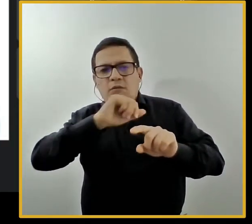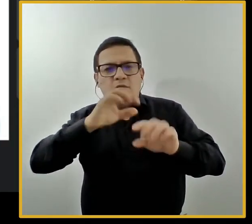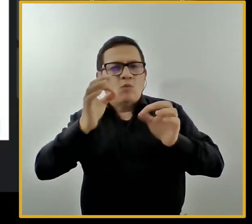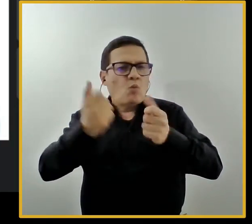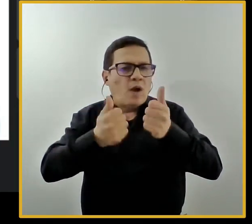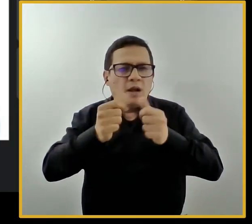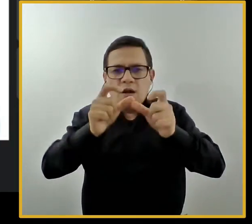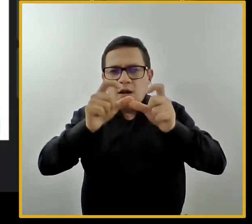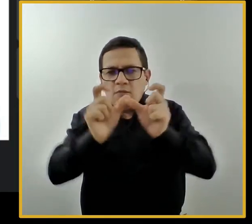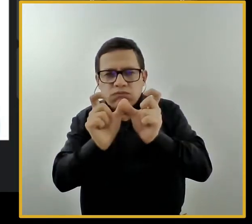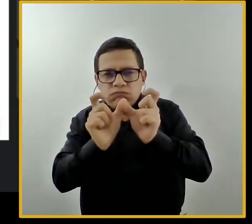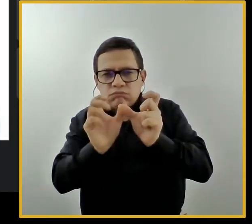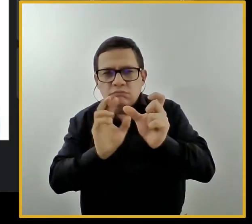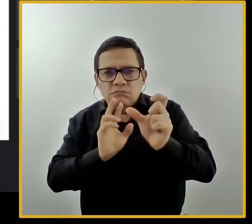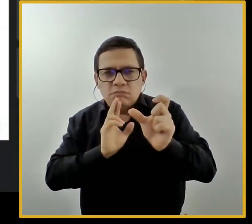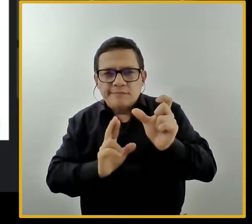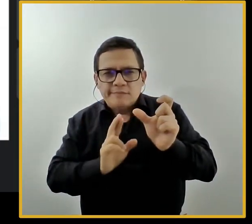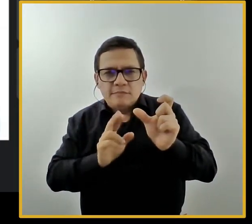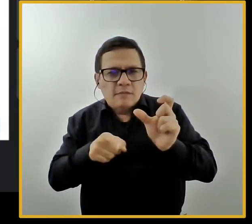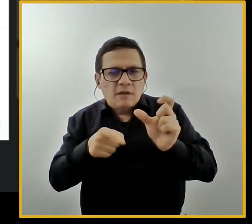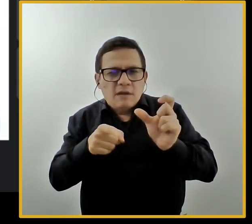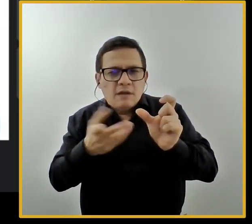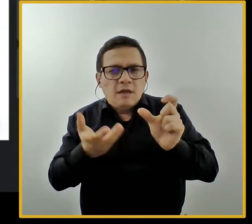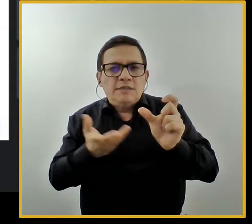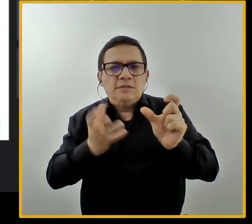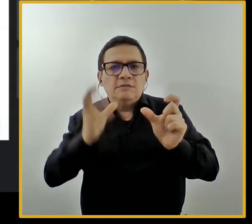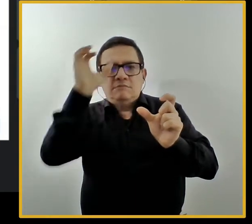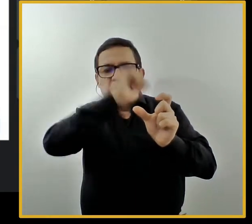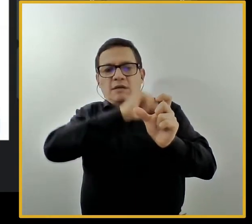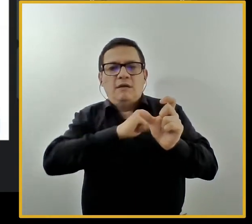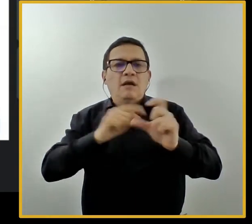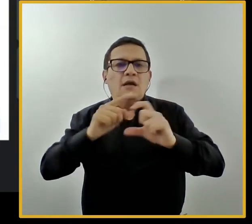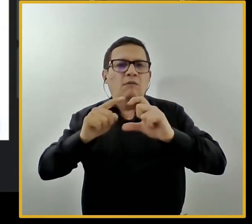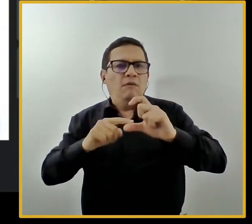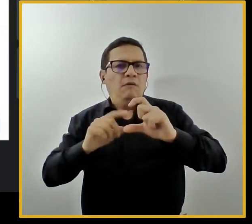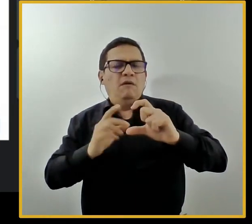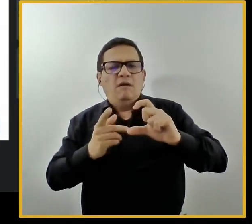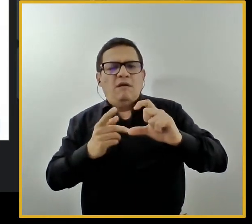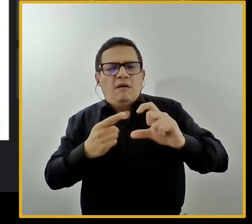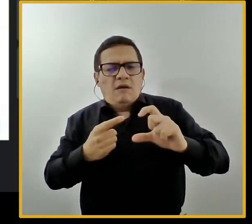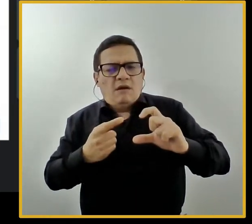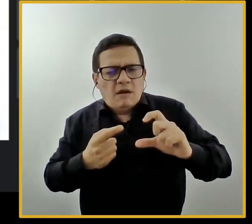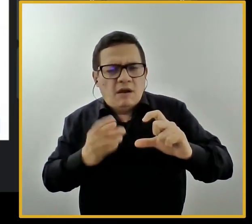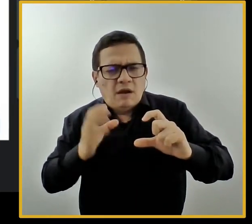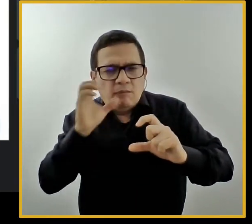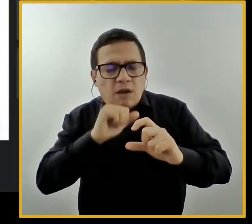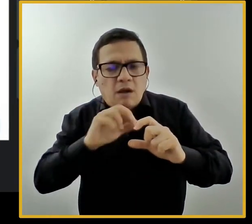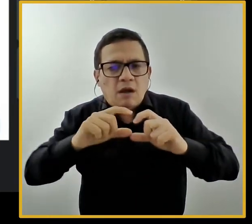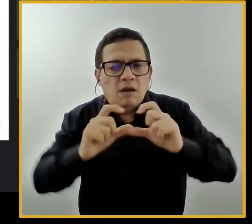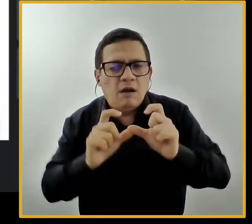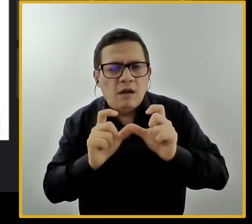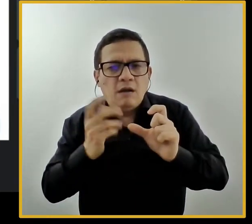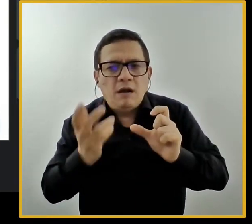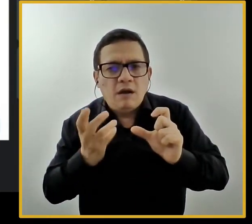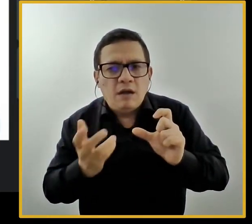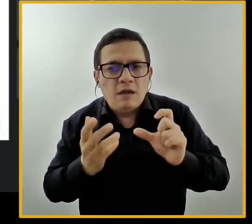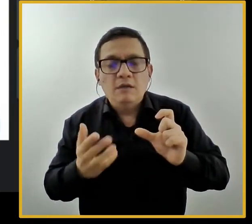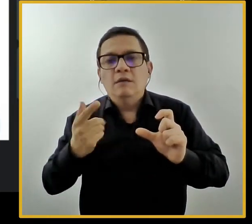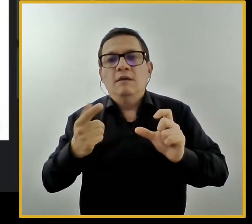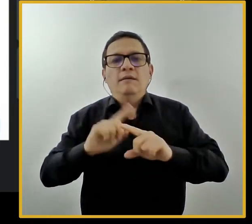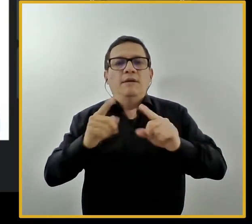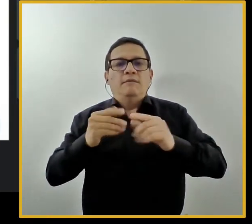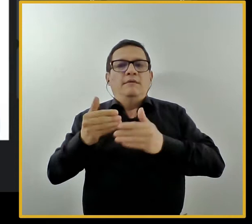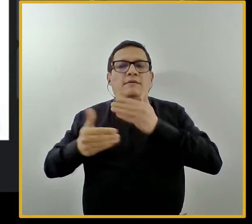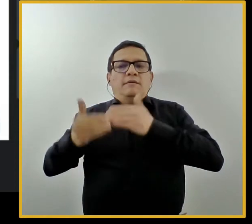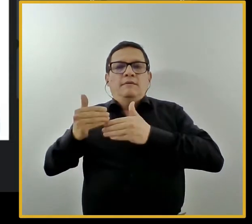allí que me da respuesta allí a esa ecuación. Pero si nosotros nos remontamos